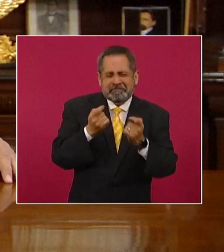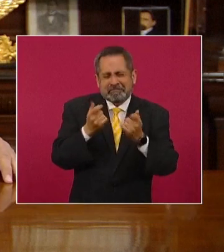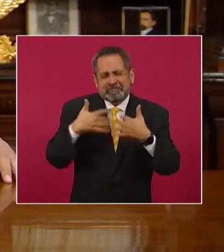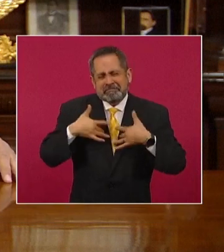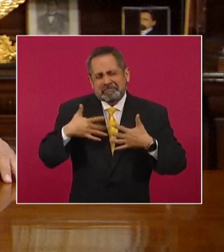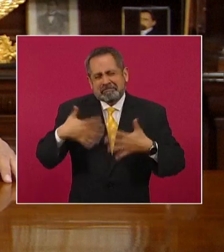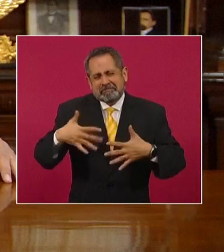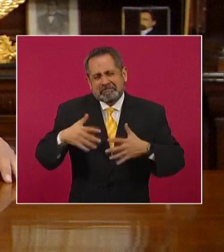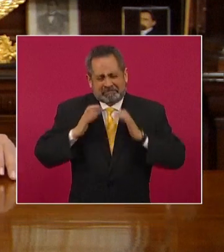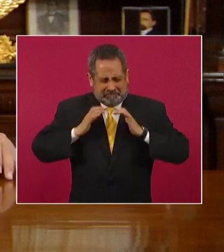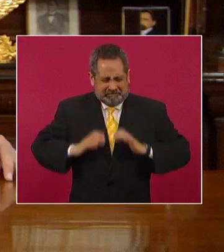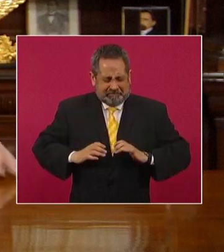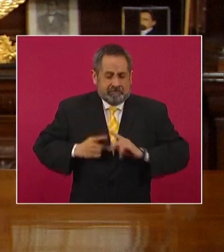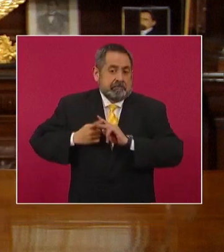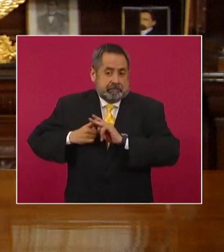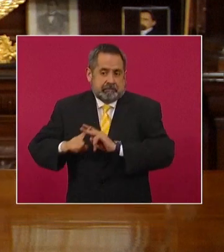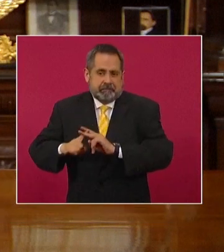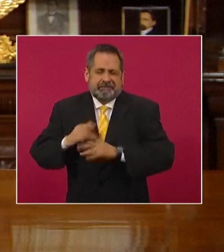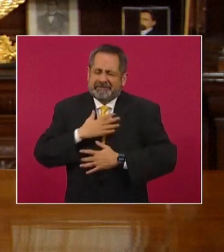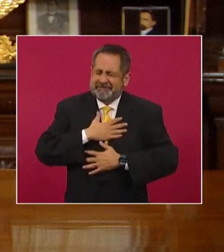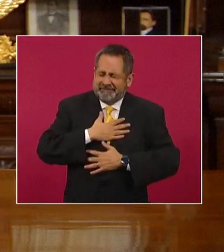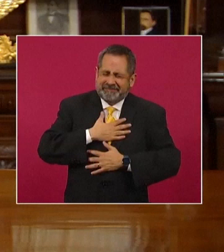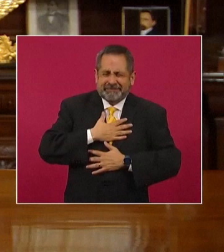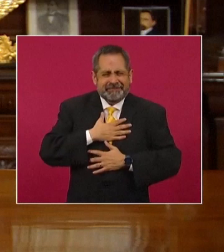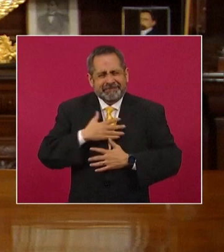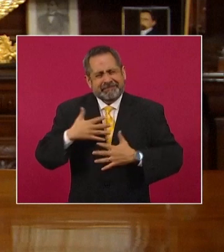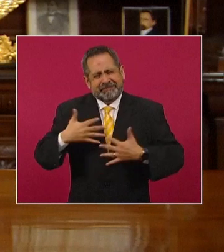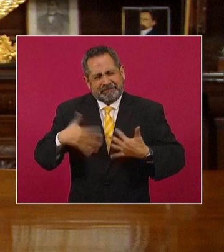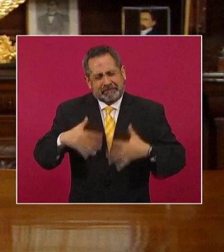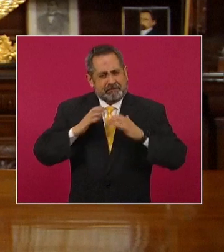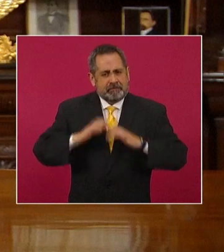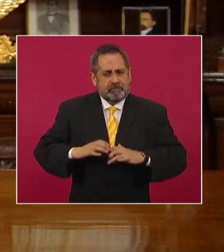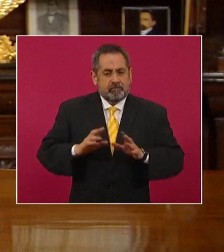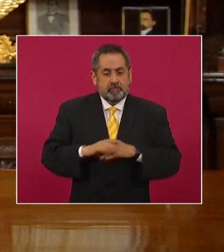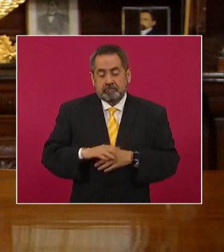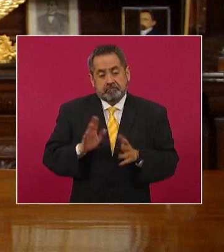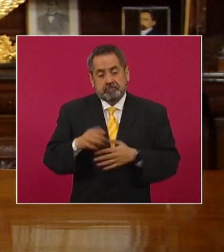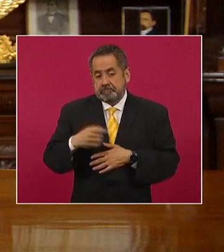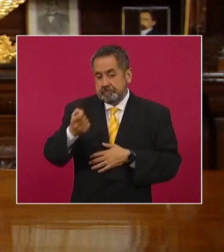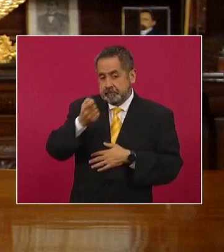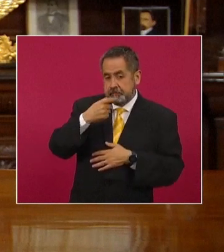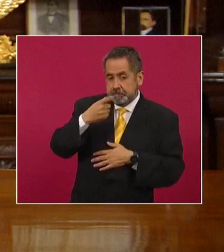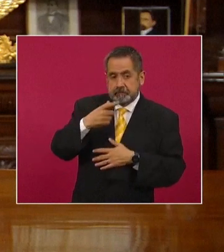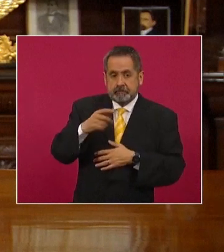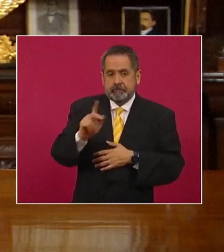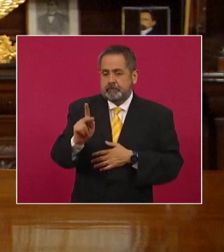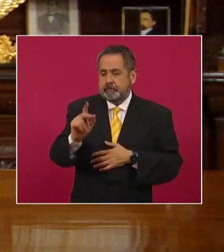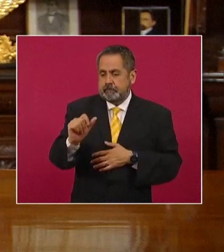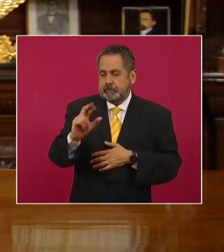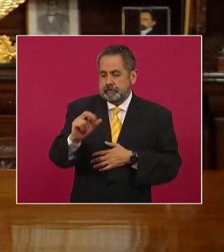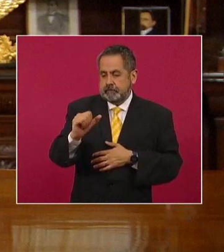de cuerpo al principio estoy tomando paracetamol